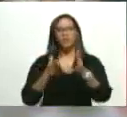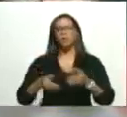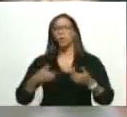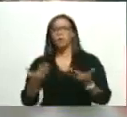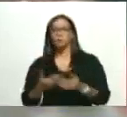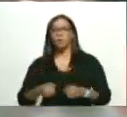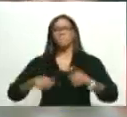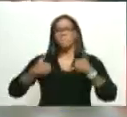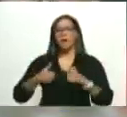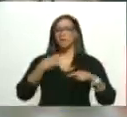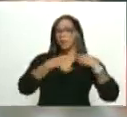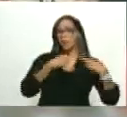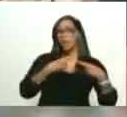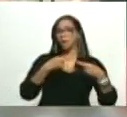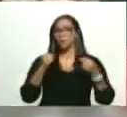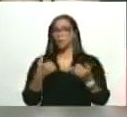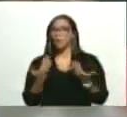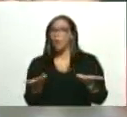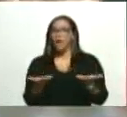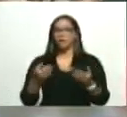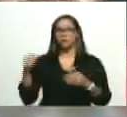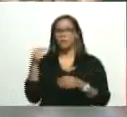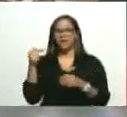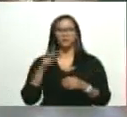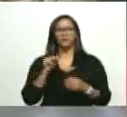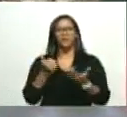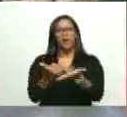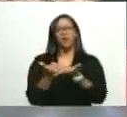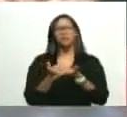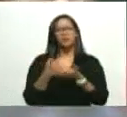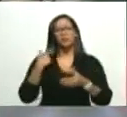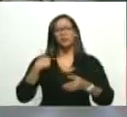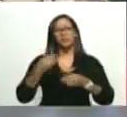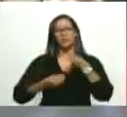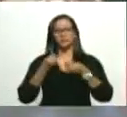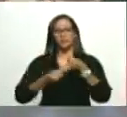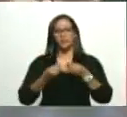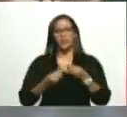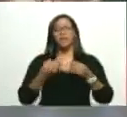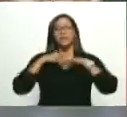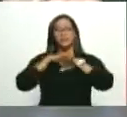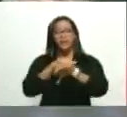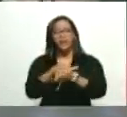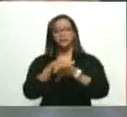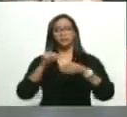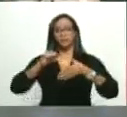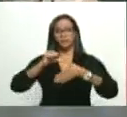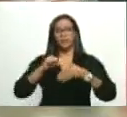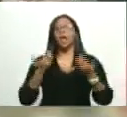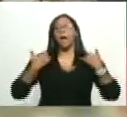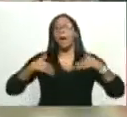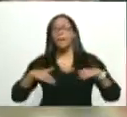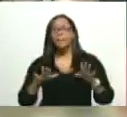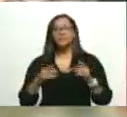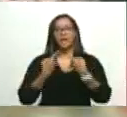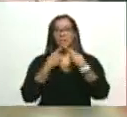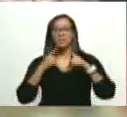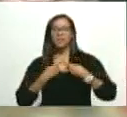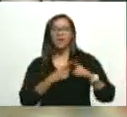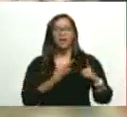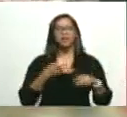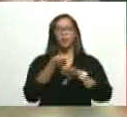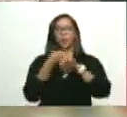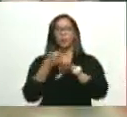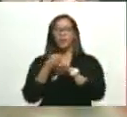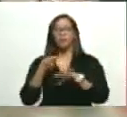izquierda, cuáles son menos, no nos ayuda a lo que tiene que ser nuestro proyecto principal, que es la integración regional. A pesar de las diferencias entre un gobierno y